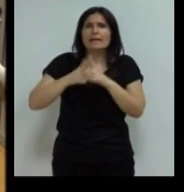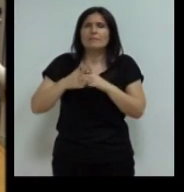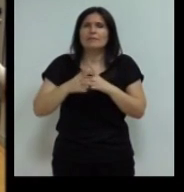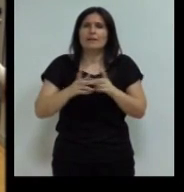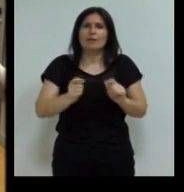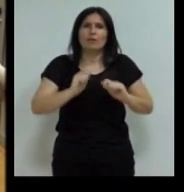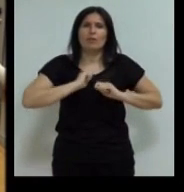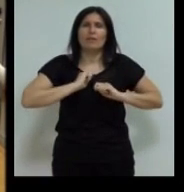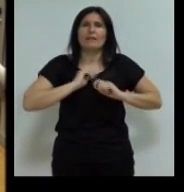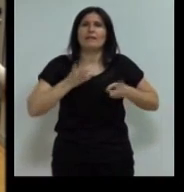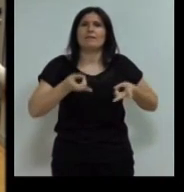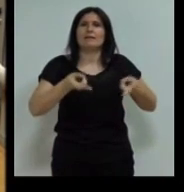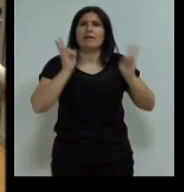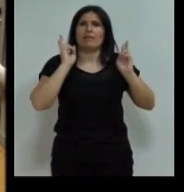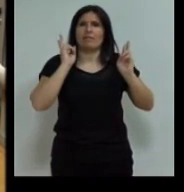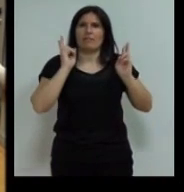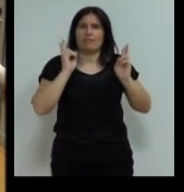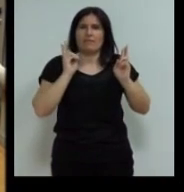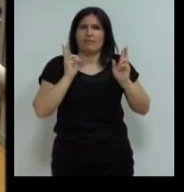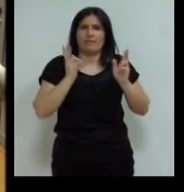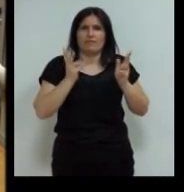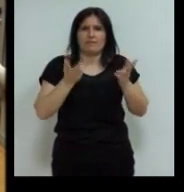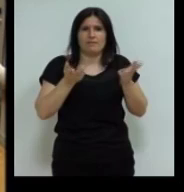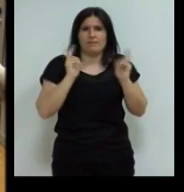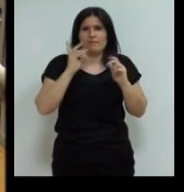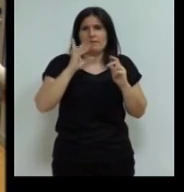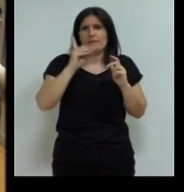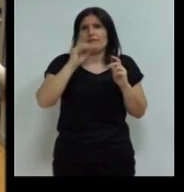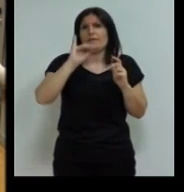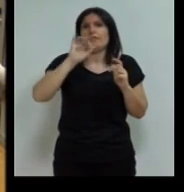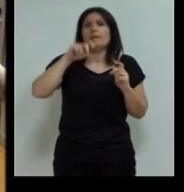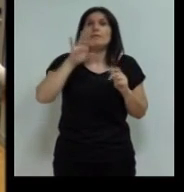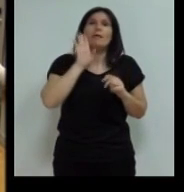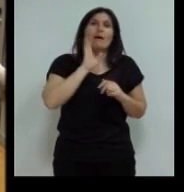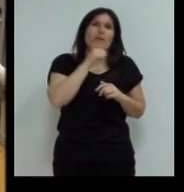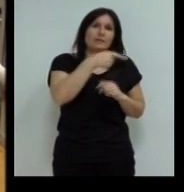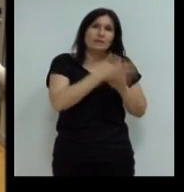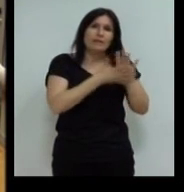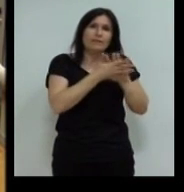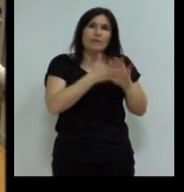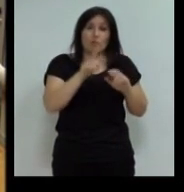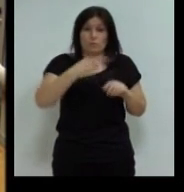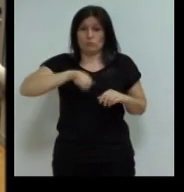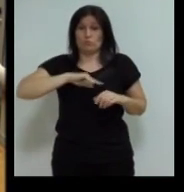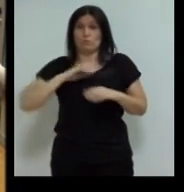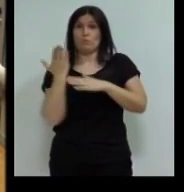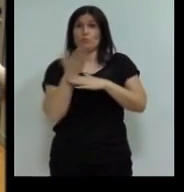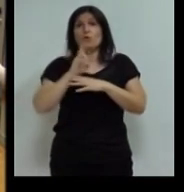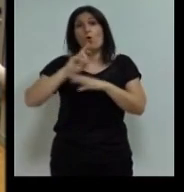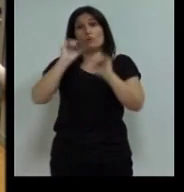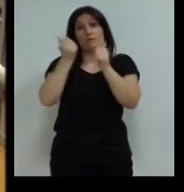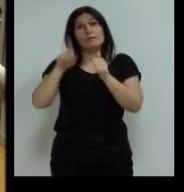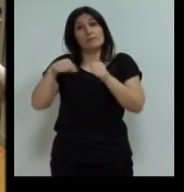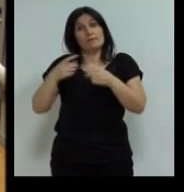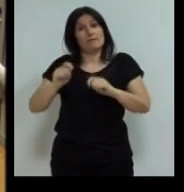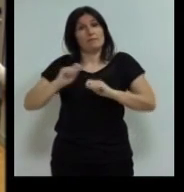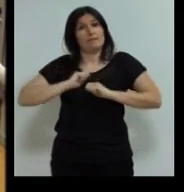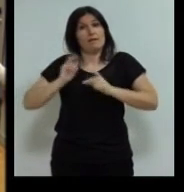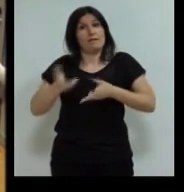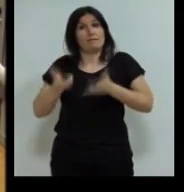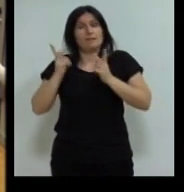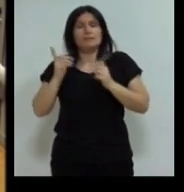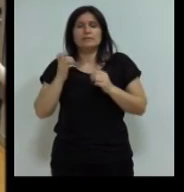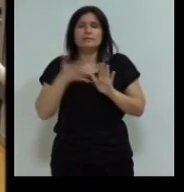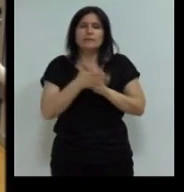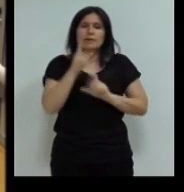libertad, la que ha mencionado Dima, o por ejemplo la que nosotros estamos proponiendo, que es otra forma, ¿no? Es decir, que cualquiera, en